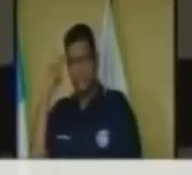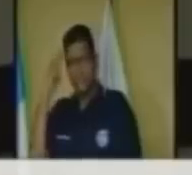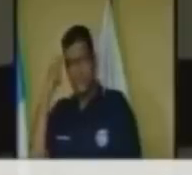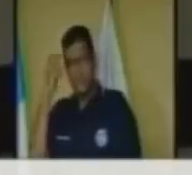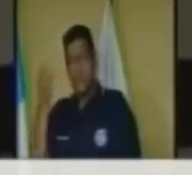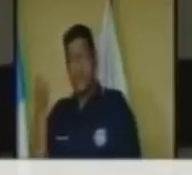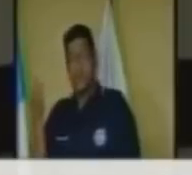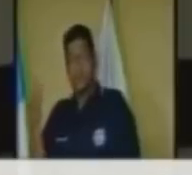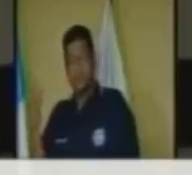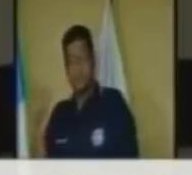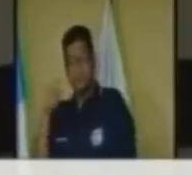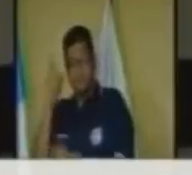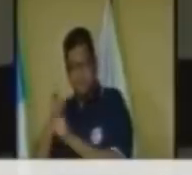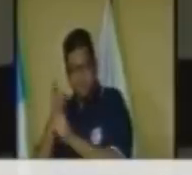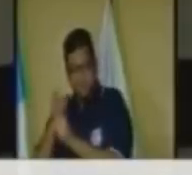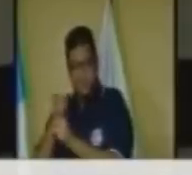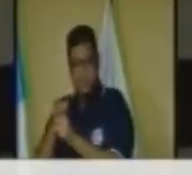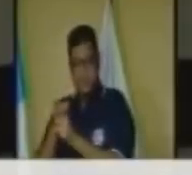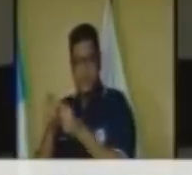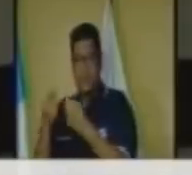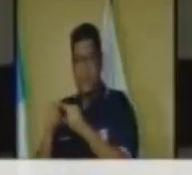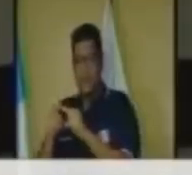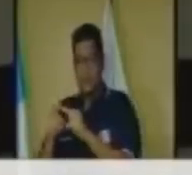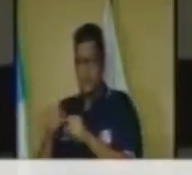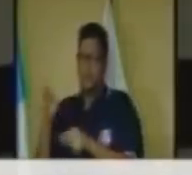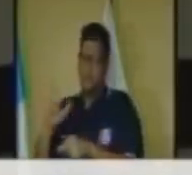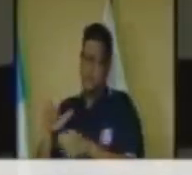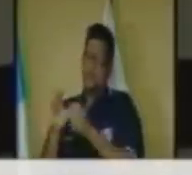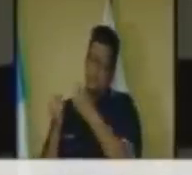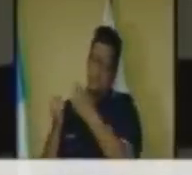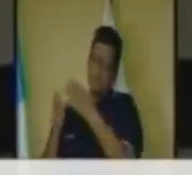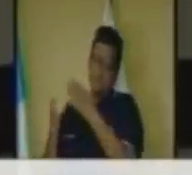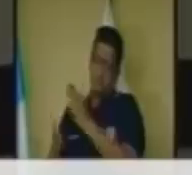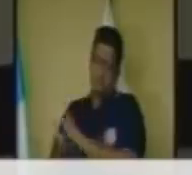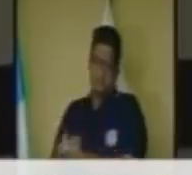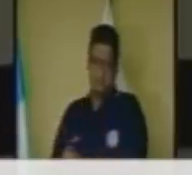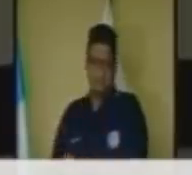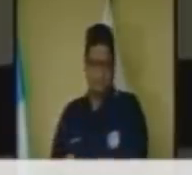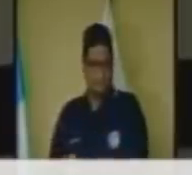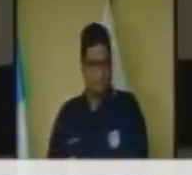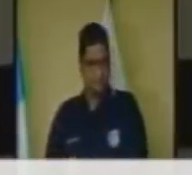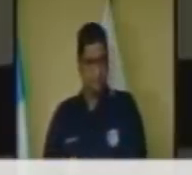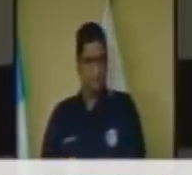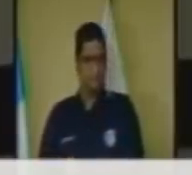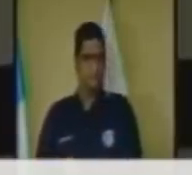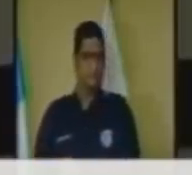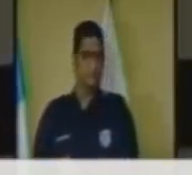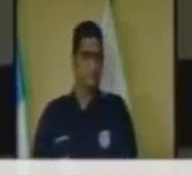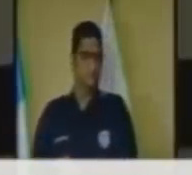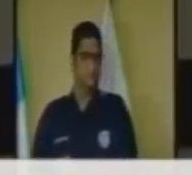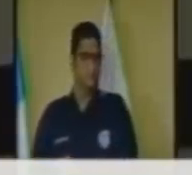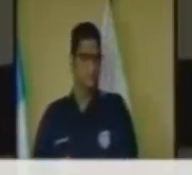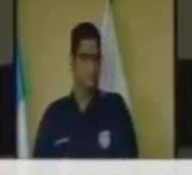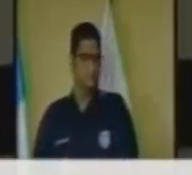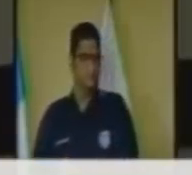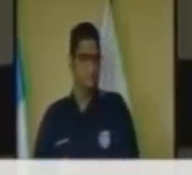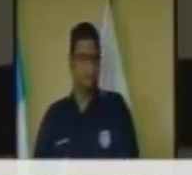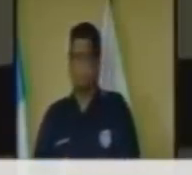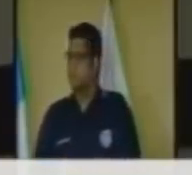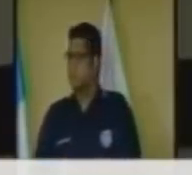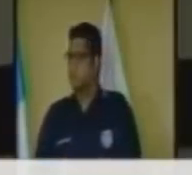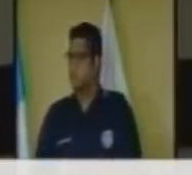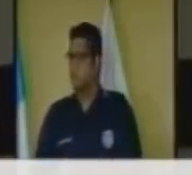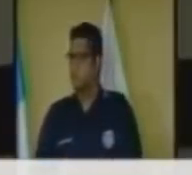de hoy, el promedio que hemos recibido durante la semana o desde que empezamos a realizar estos procedimientos. Pero lo que